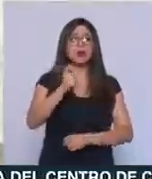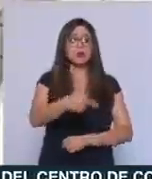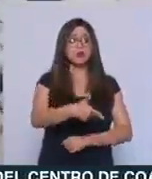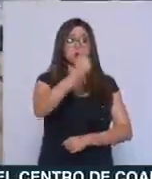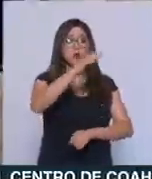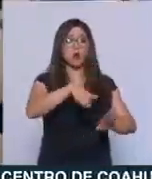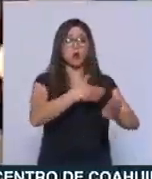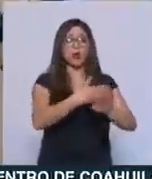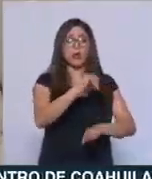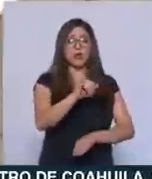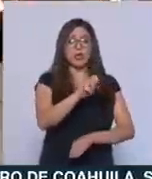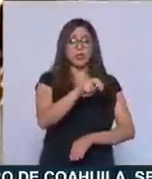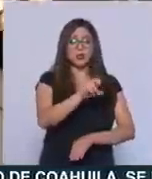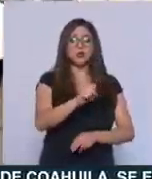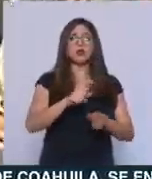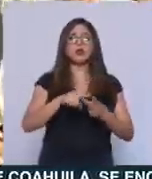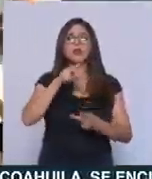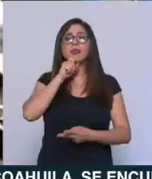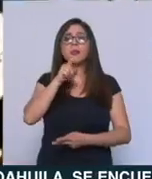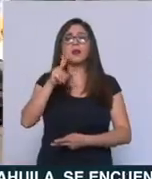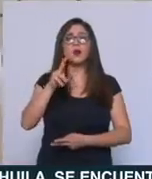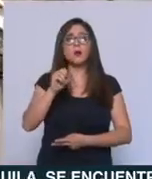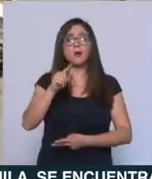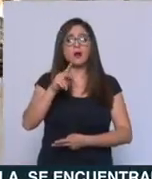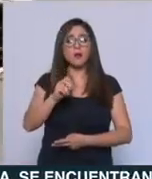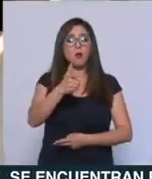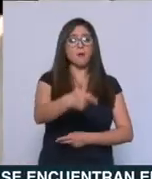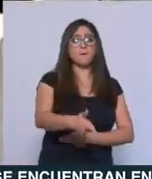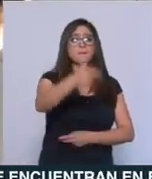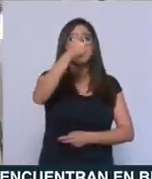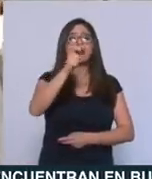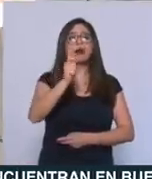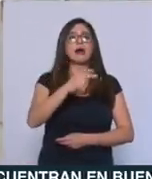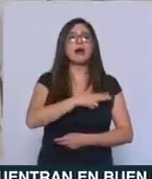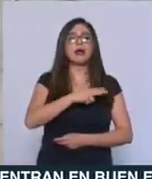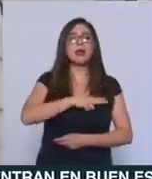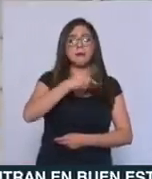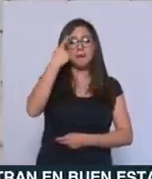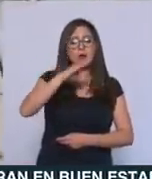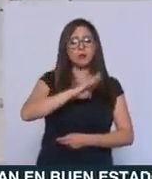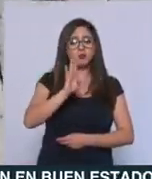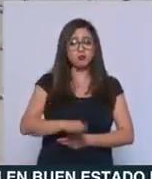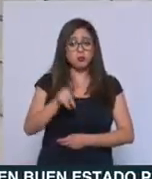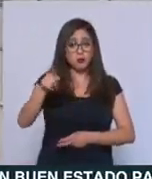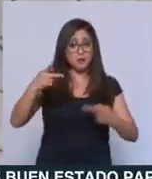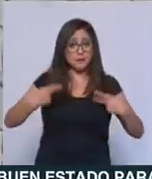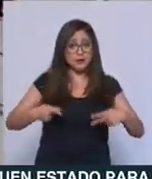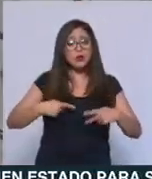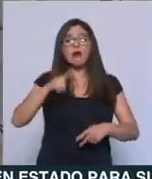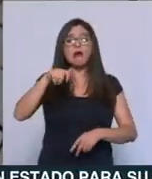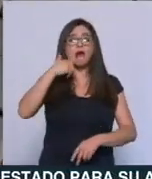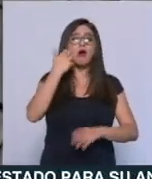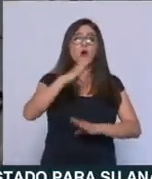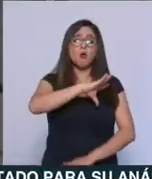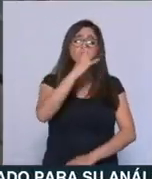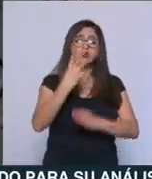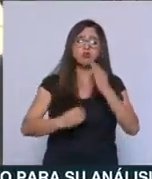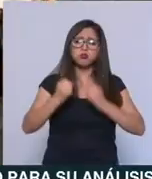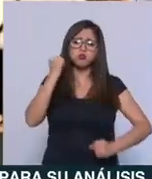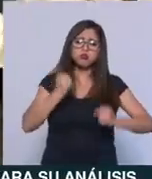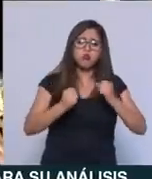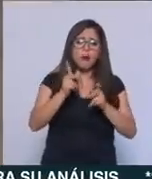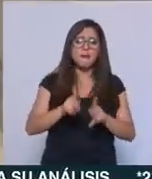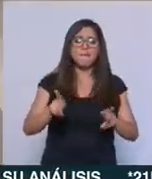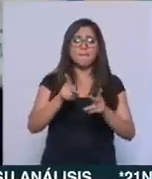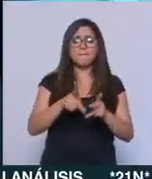Jesús García y también de Roberto Castrejón, hiriéndolos de muerte. El presunto homicida intentó huir de este lugar, corrió por la plaza de